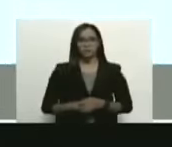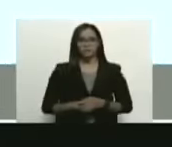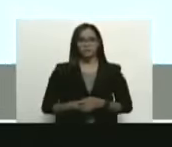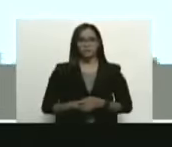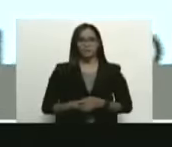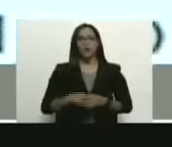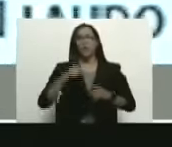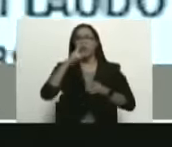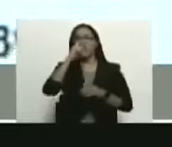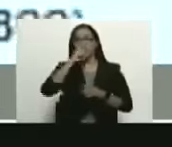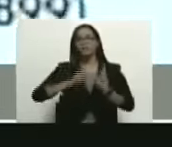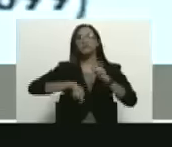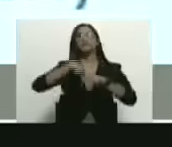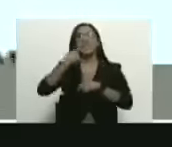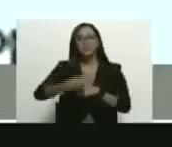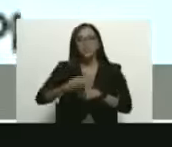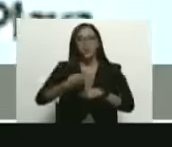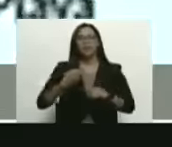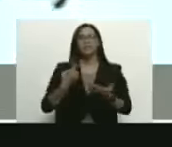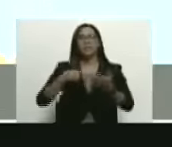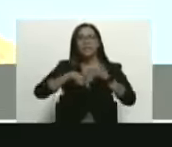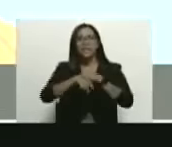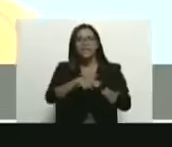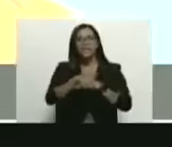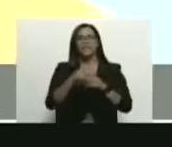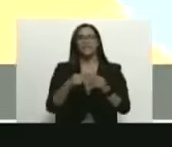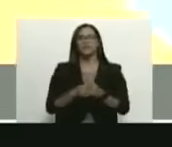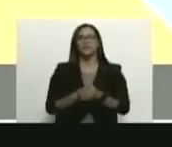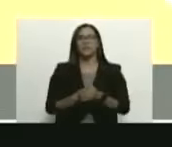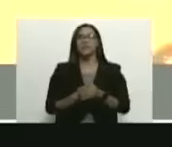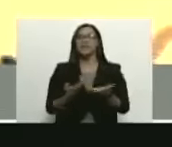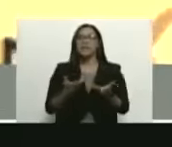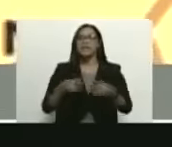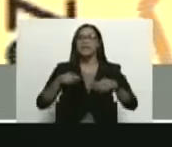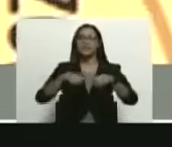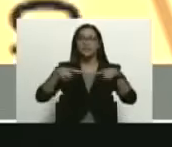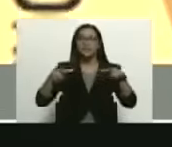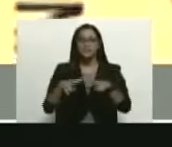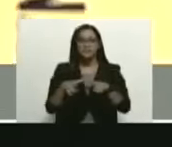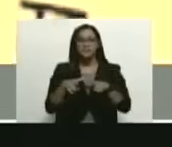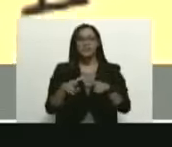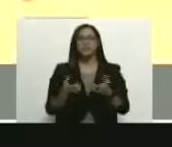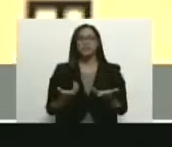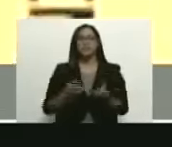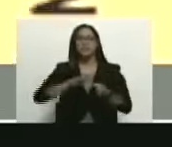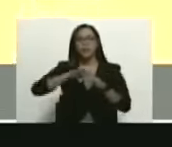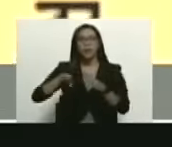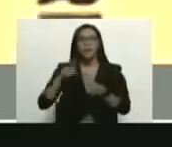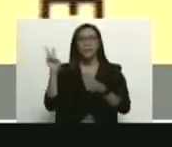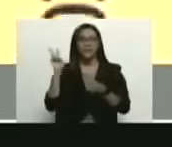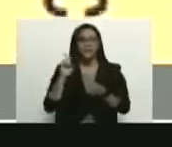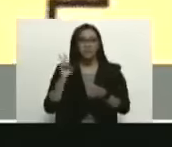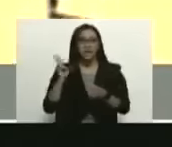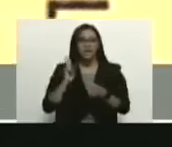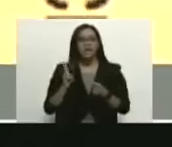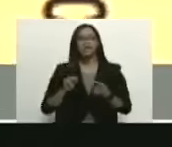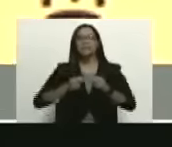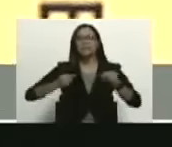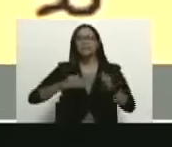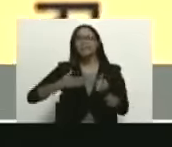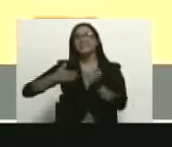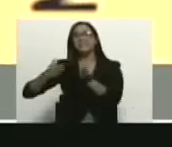Un año después, el inglés traza la línea verde y en esta plantea despojar a Venezuela de territorio más allá del